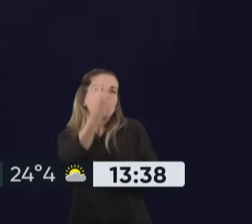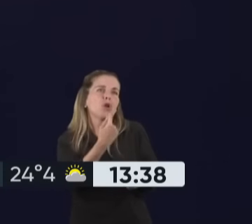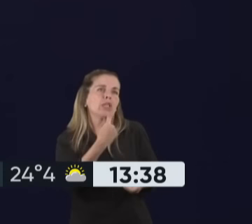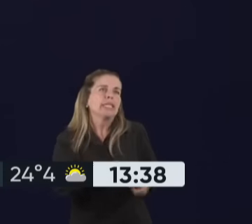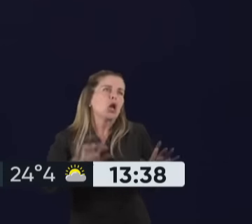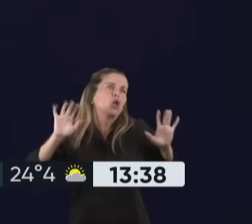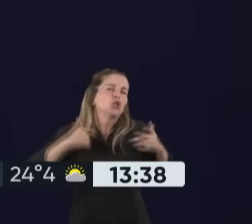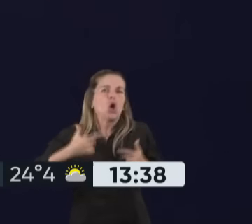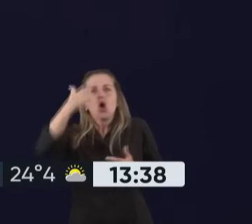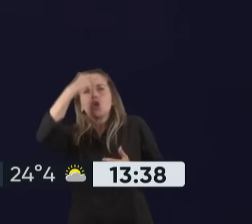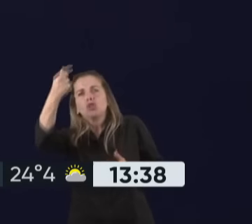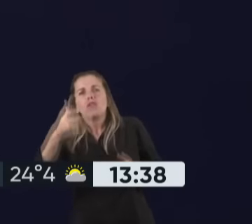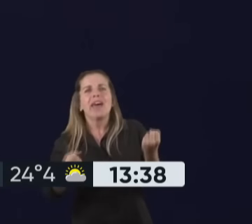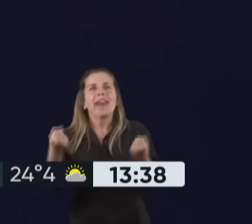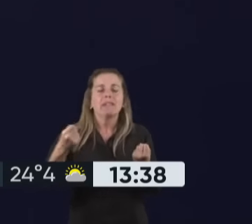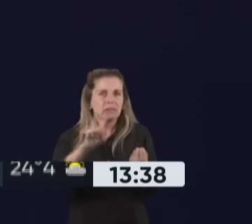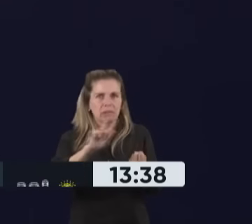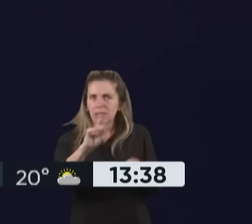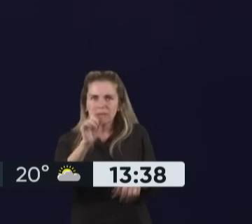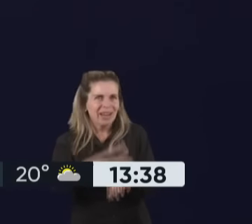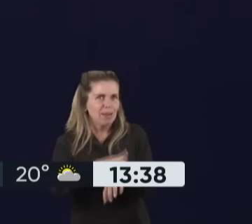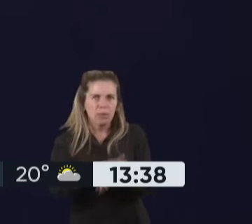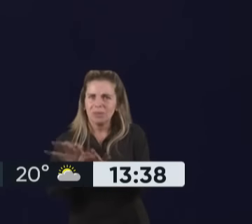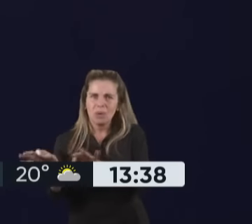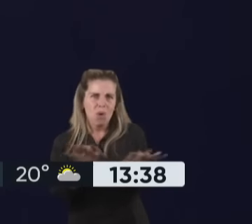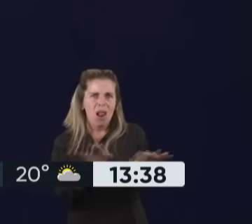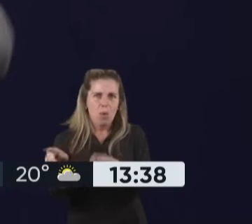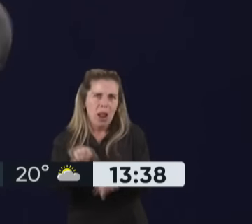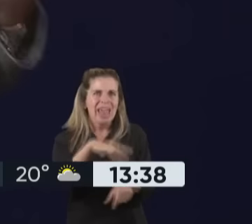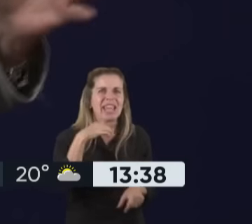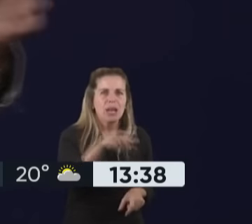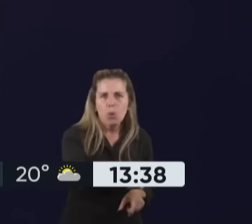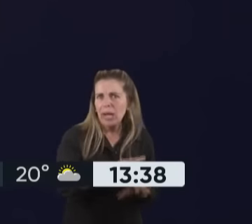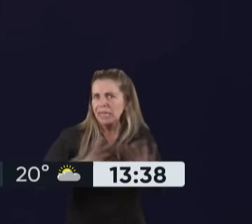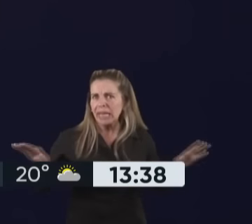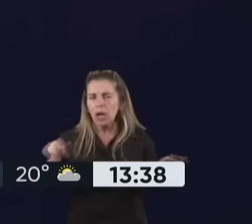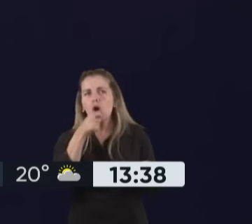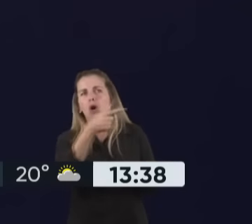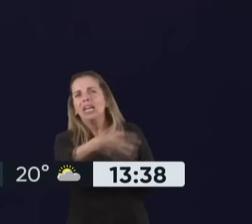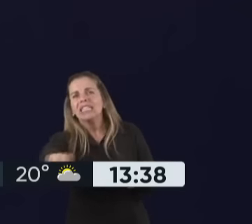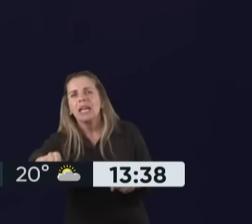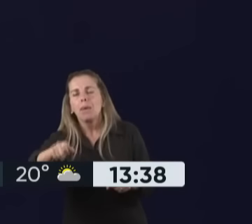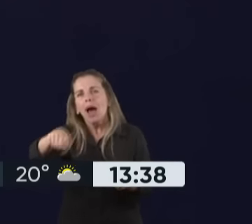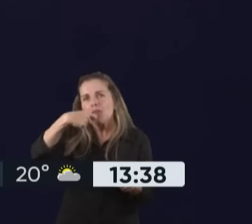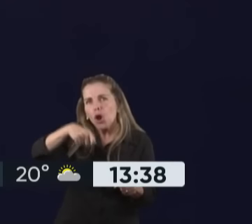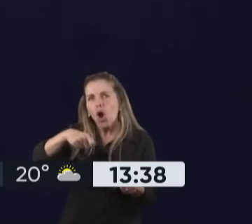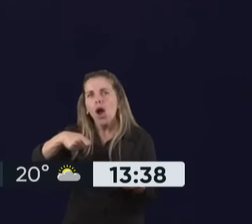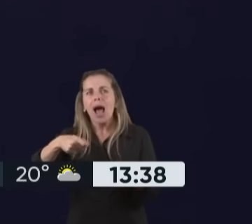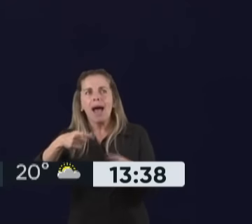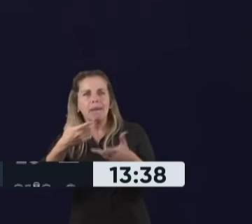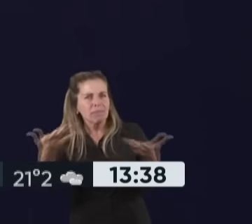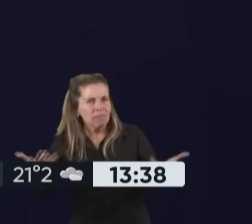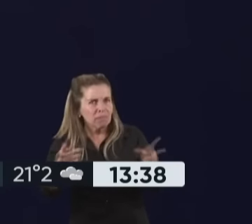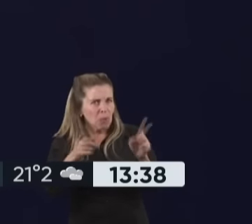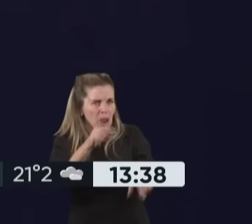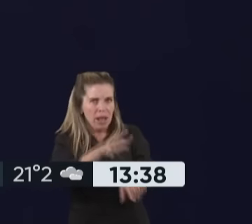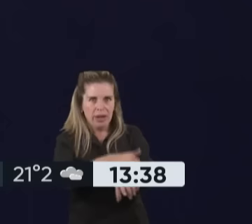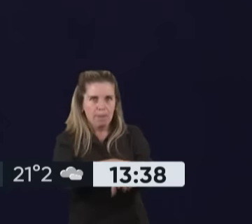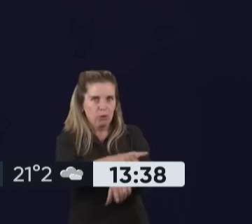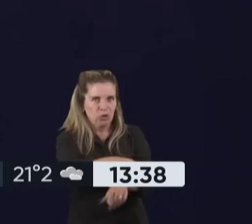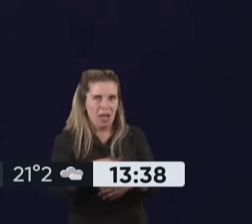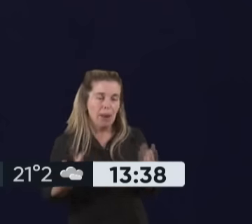que la droga, no sabía que en mi camión había 500 kilos de cocaína, no, pensé que eran muñequitos de peluche, y así todos